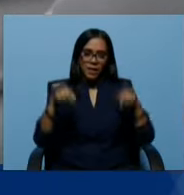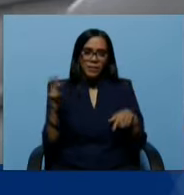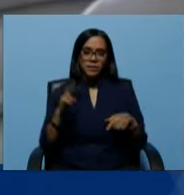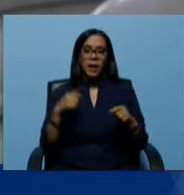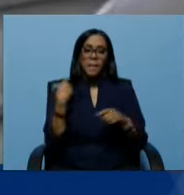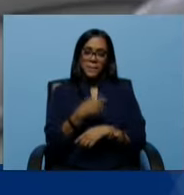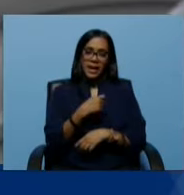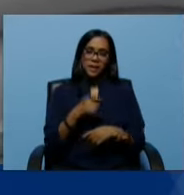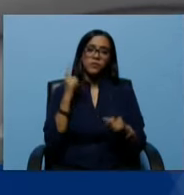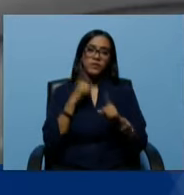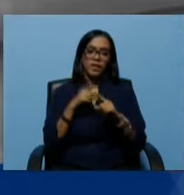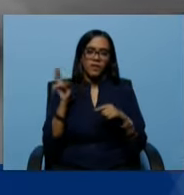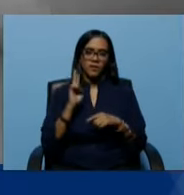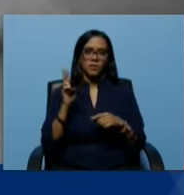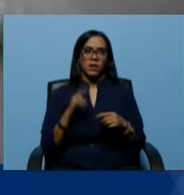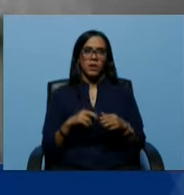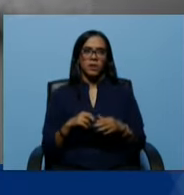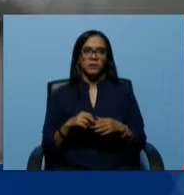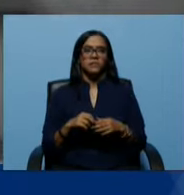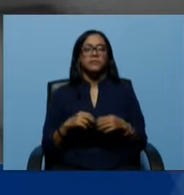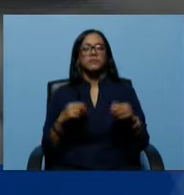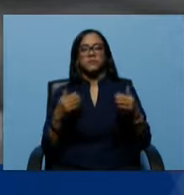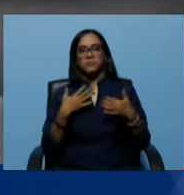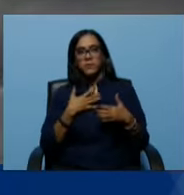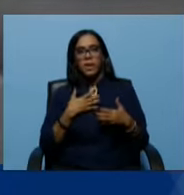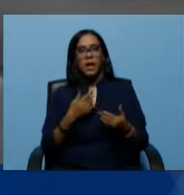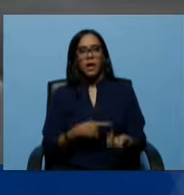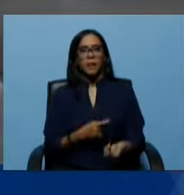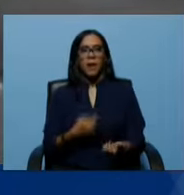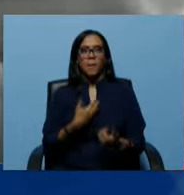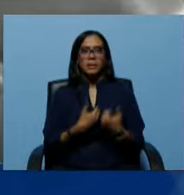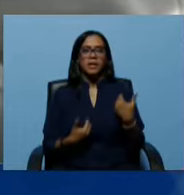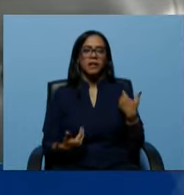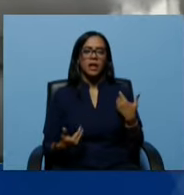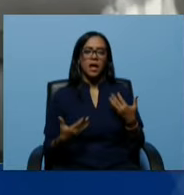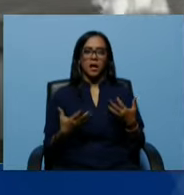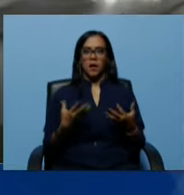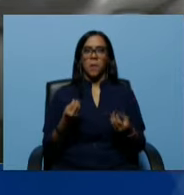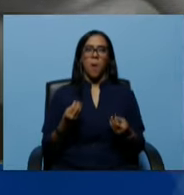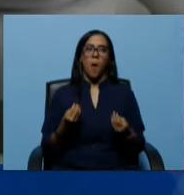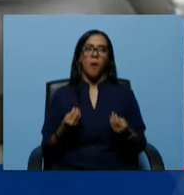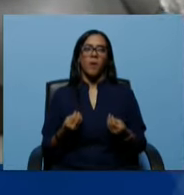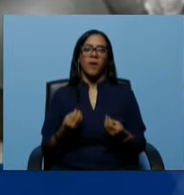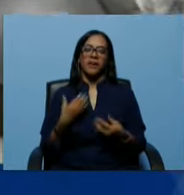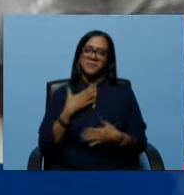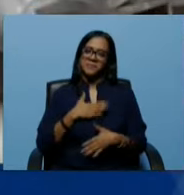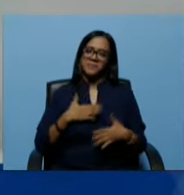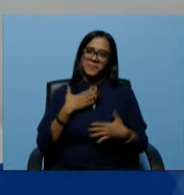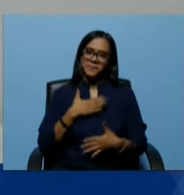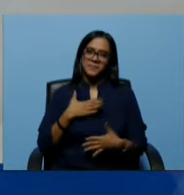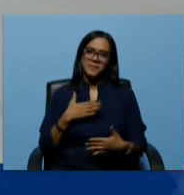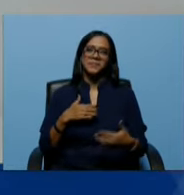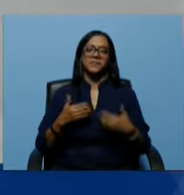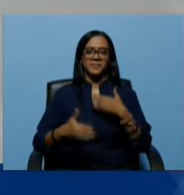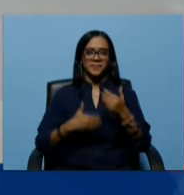invirtiendo desde Venezuela. Para mí, hermano presidente, es realmente muy placentero este paso